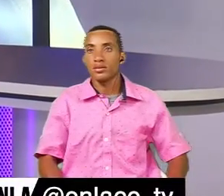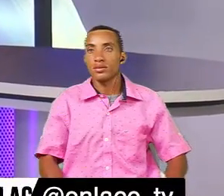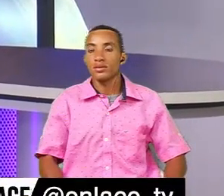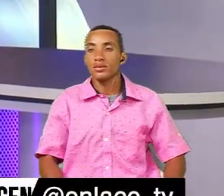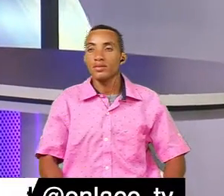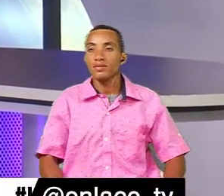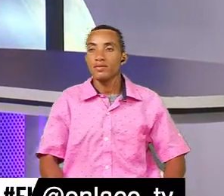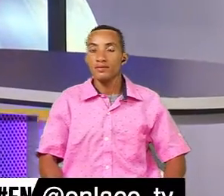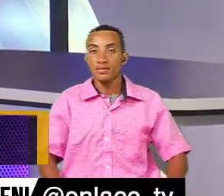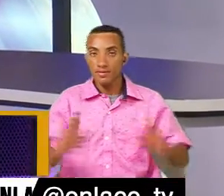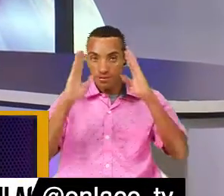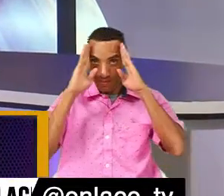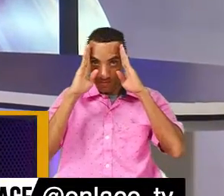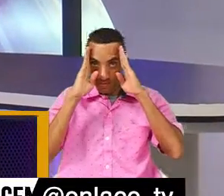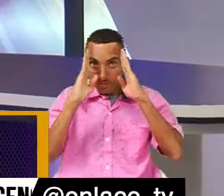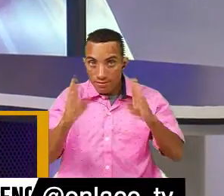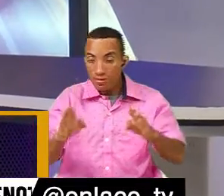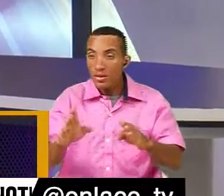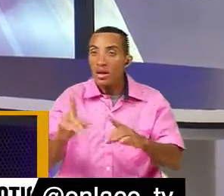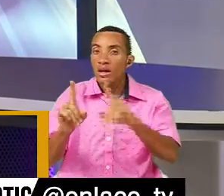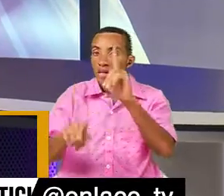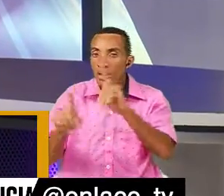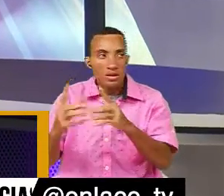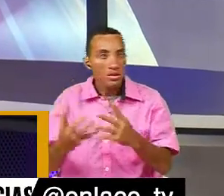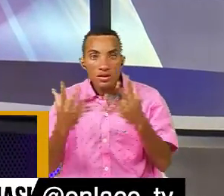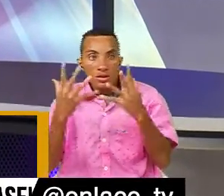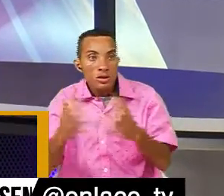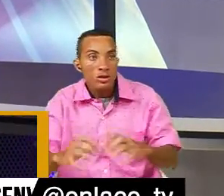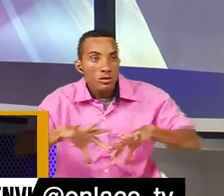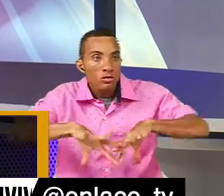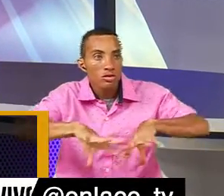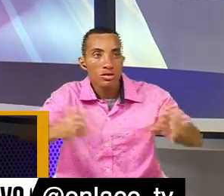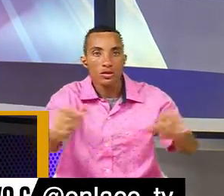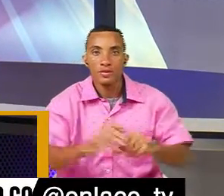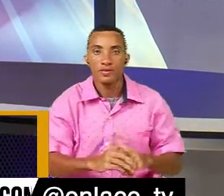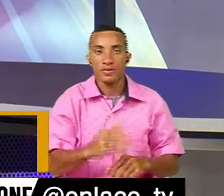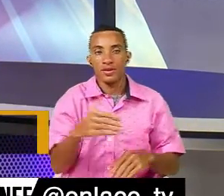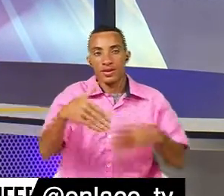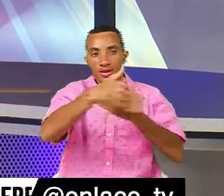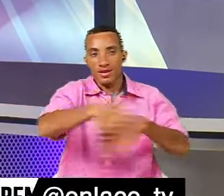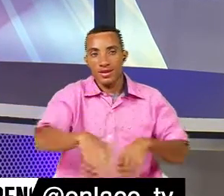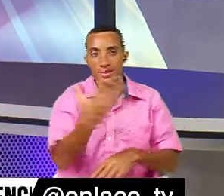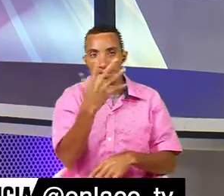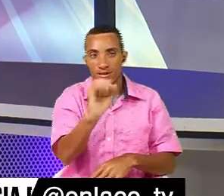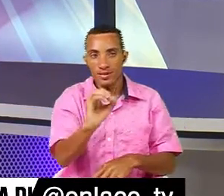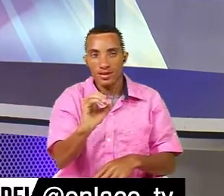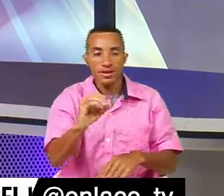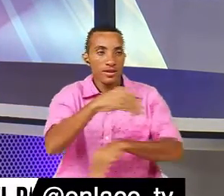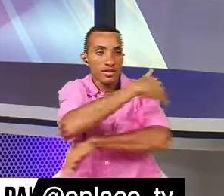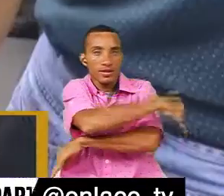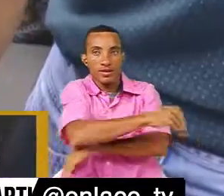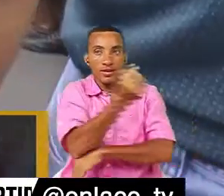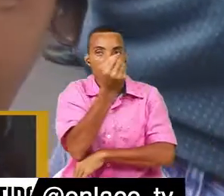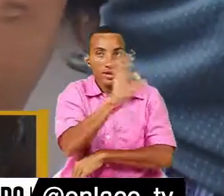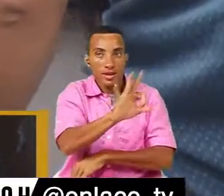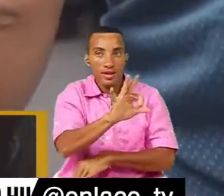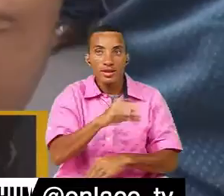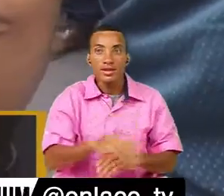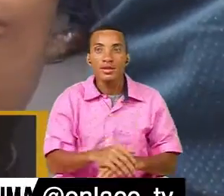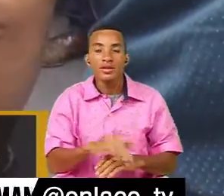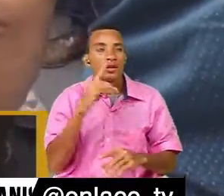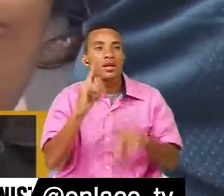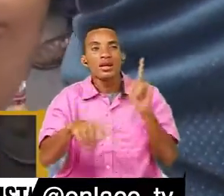Mucha atención, frustran intentos de fleteo en la calle 50 con carrera 13 cuando la víctima reaccionó ante el